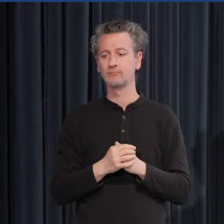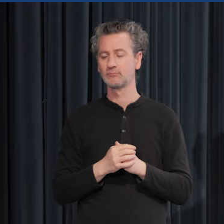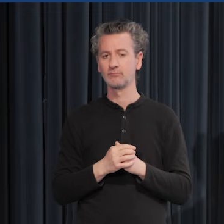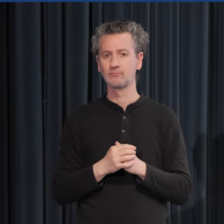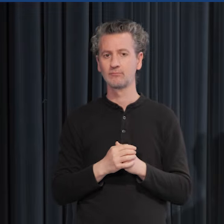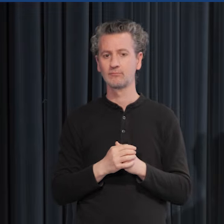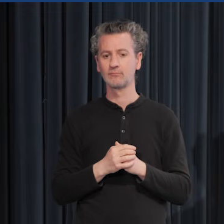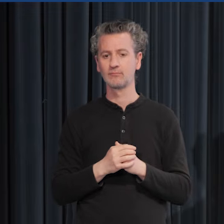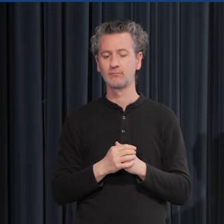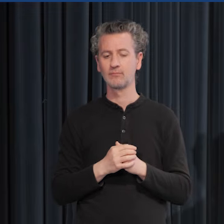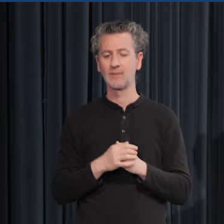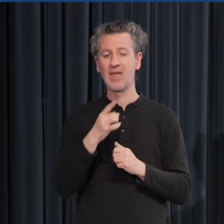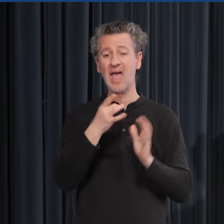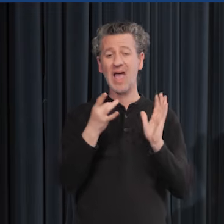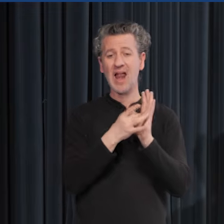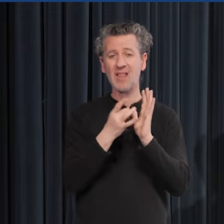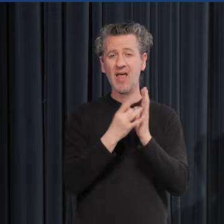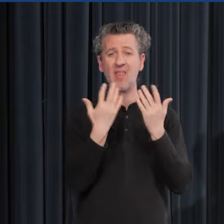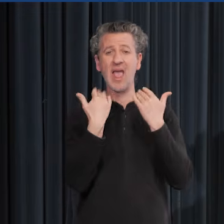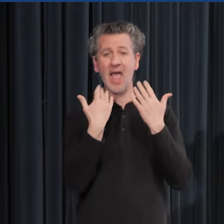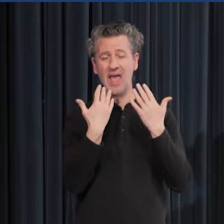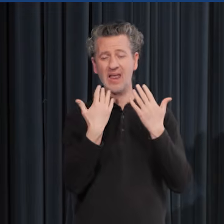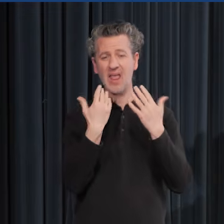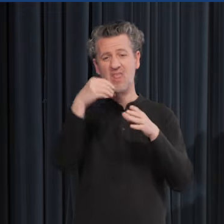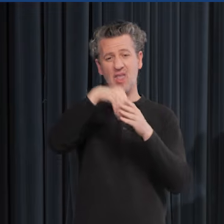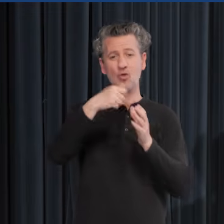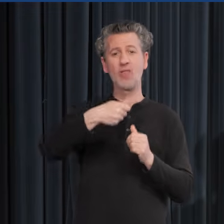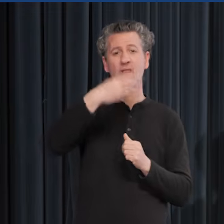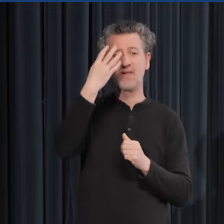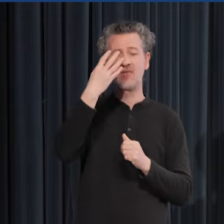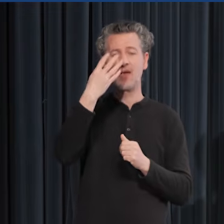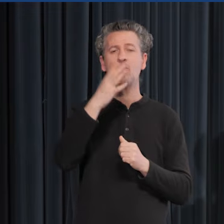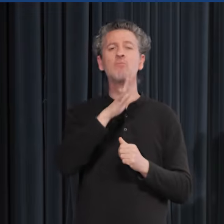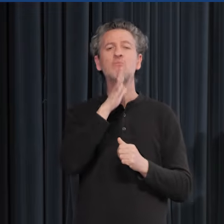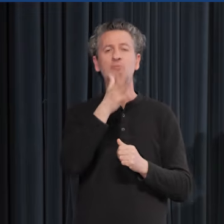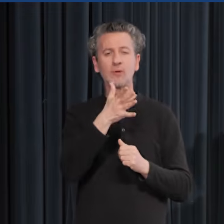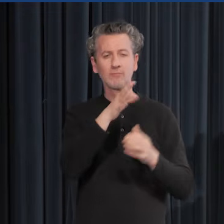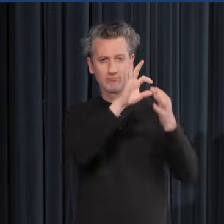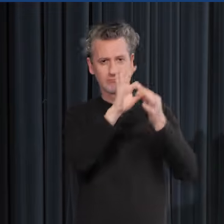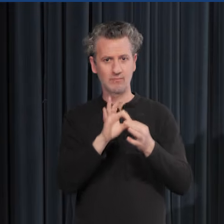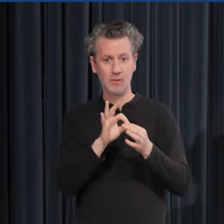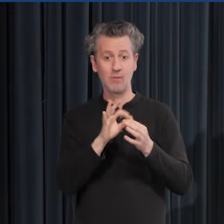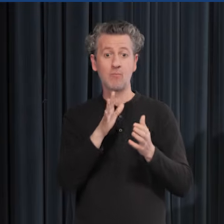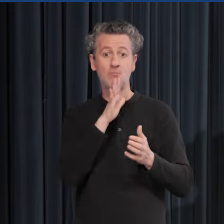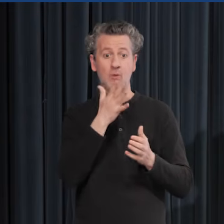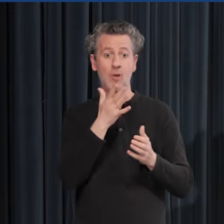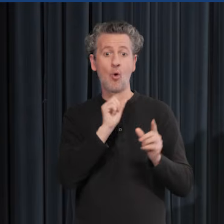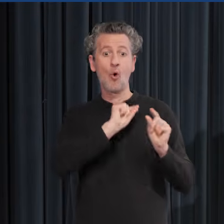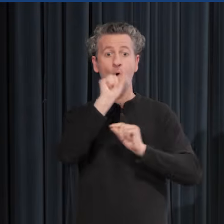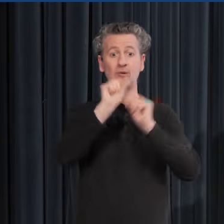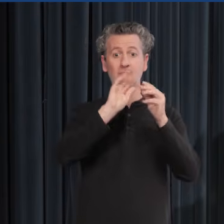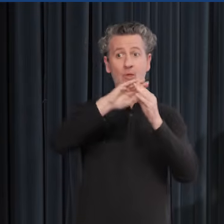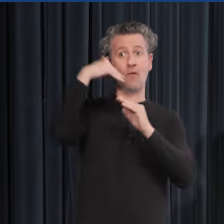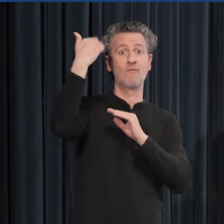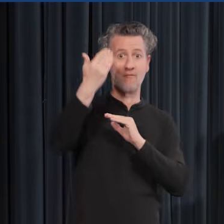¿Qué es lo que determina esta calidad del aire en un edificio? Pues la va a determinar desde la contaminación que tengamos en el